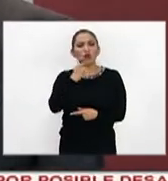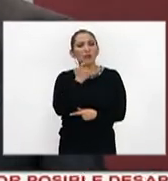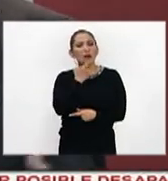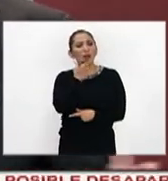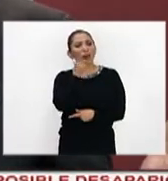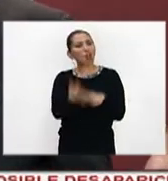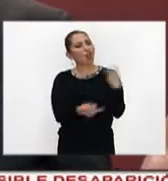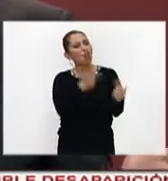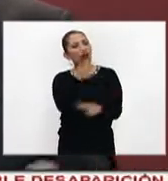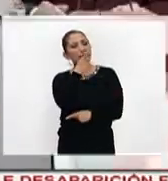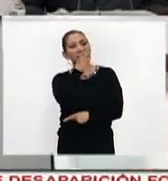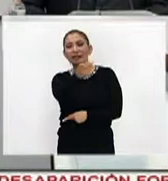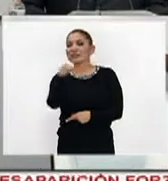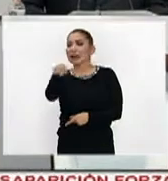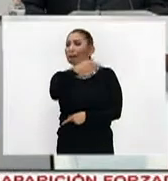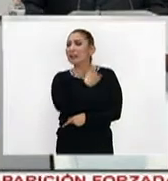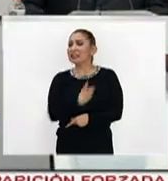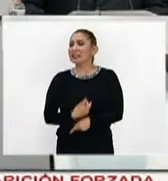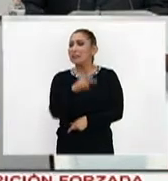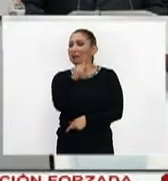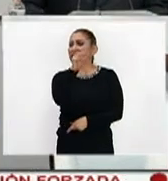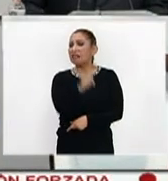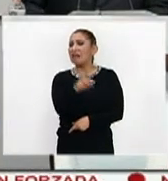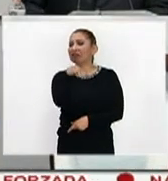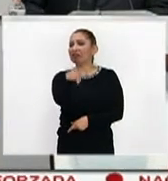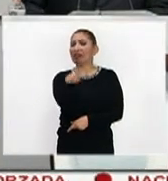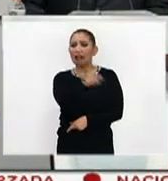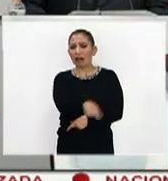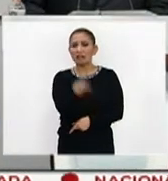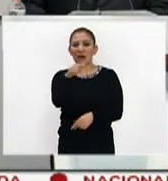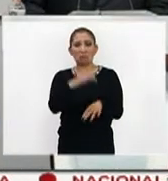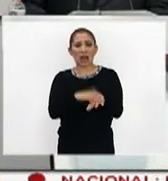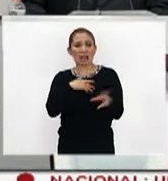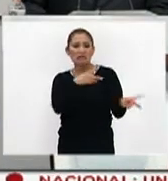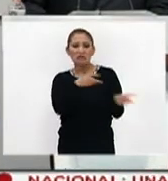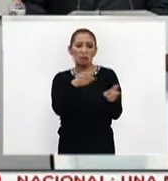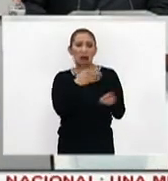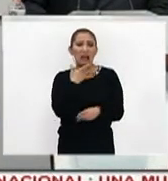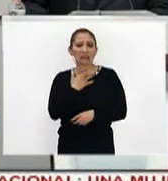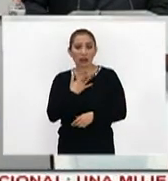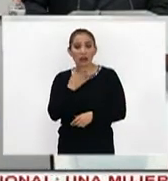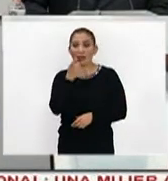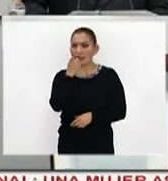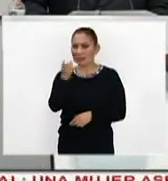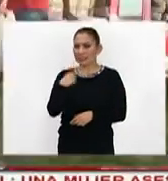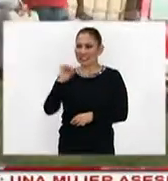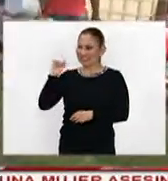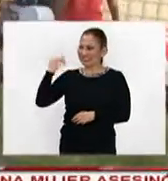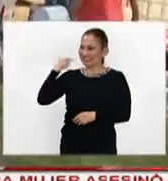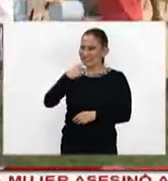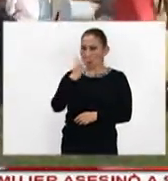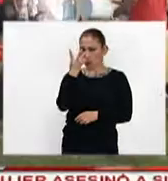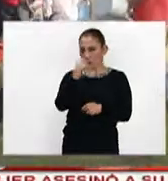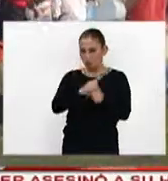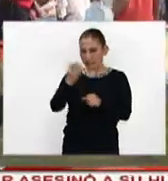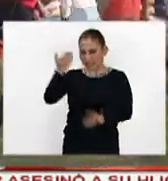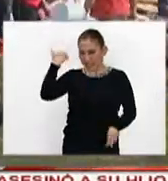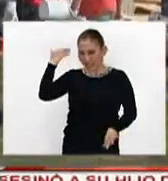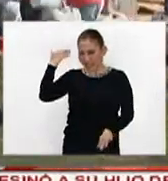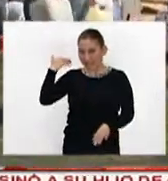López Obrador, quien declaró que el presidente Peña Nieto es el mayor huachicolero. Esto lo dijo Andrés Manuel hace 4